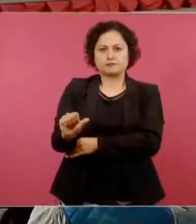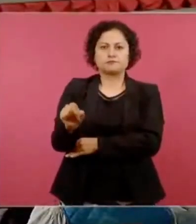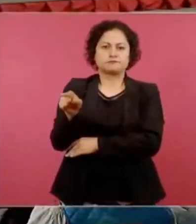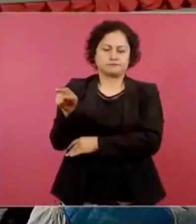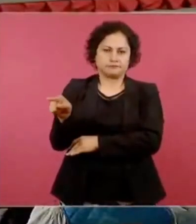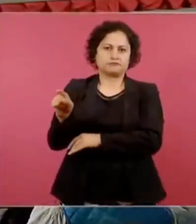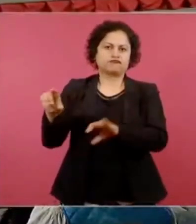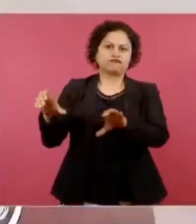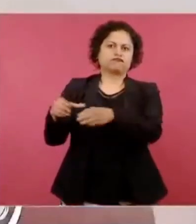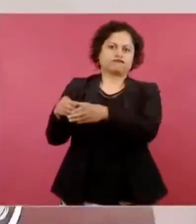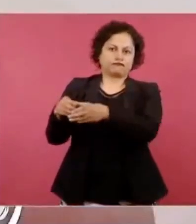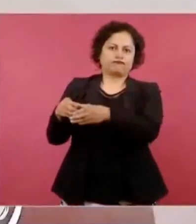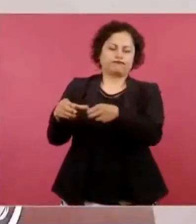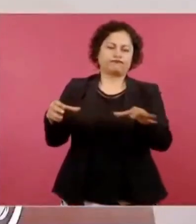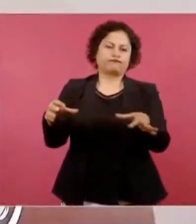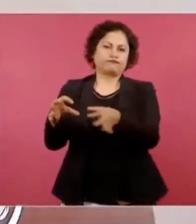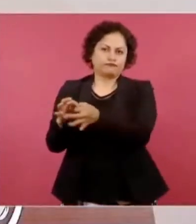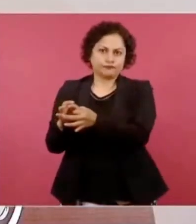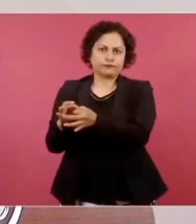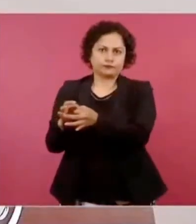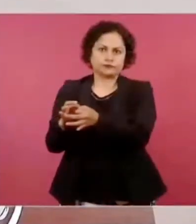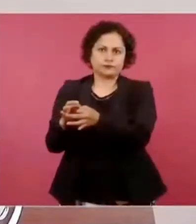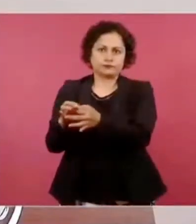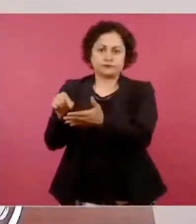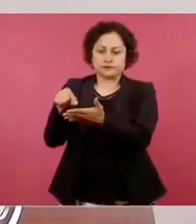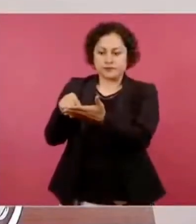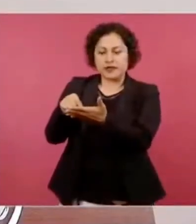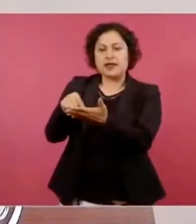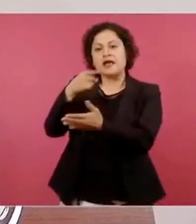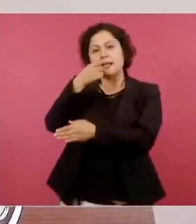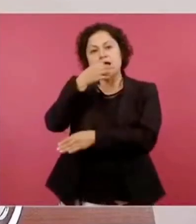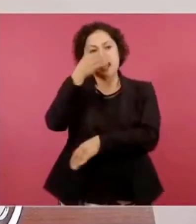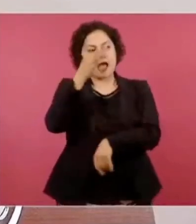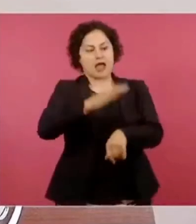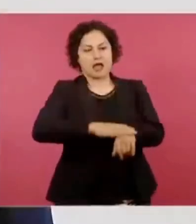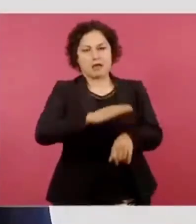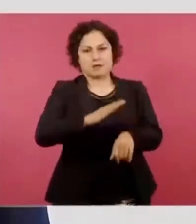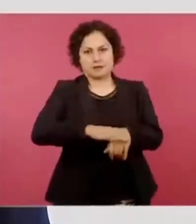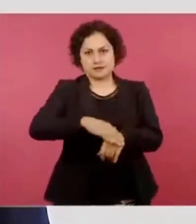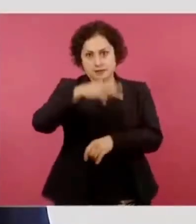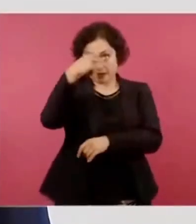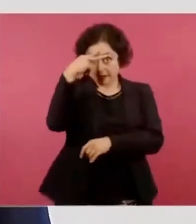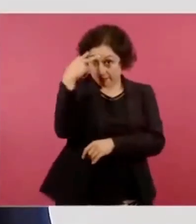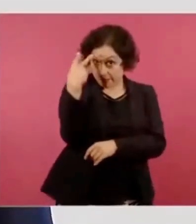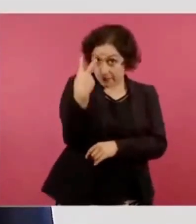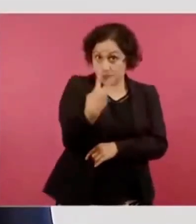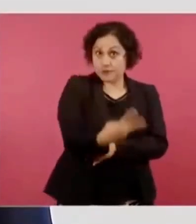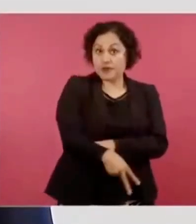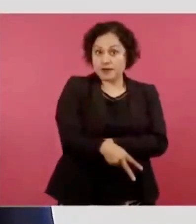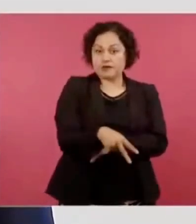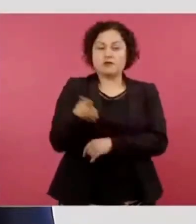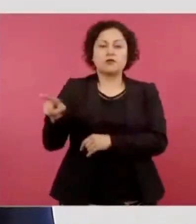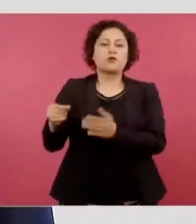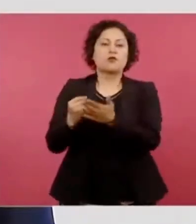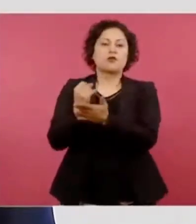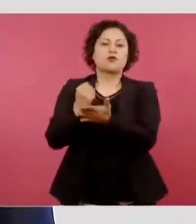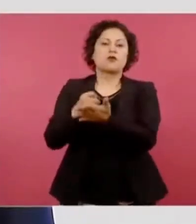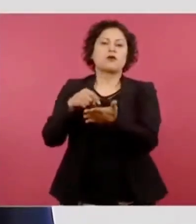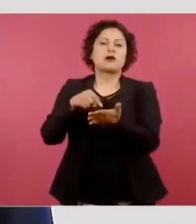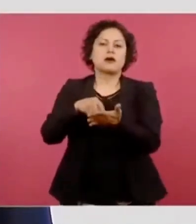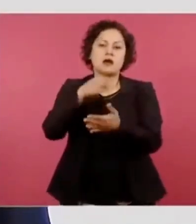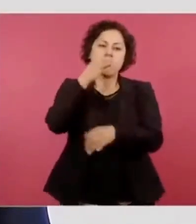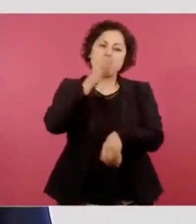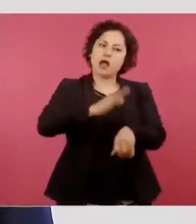Estados Americanos, en donde condena a México y resuelve que se deben adecuar